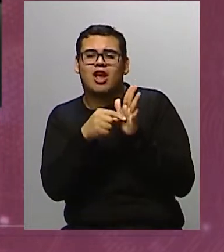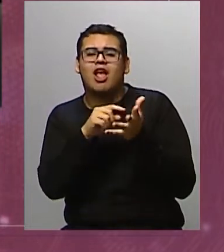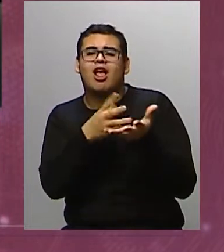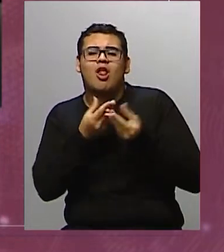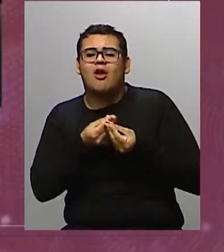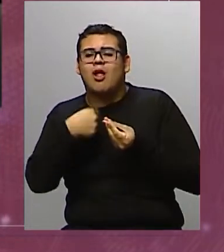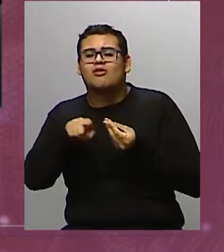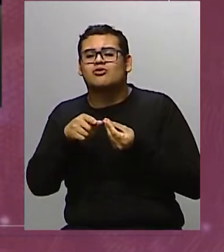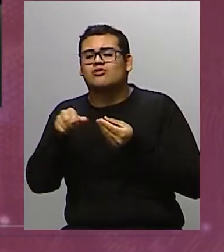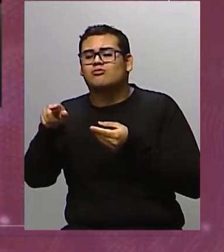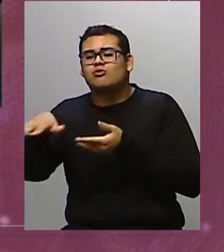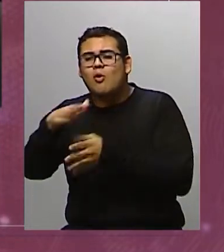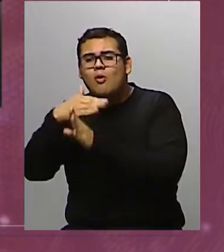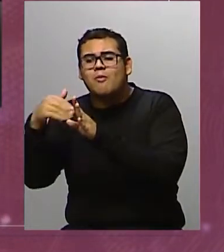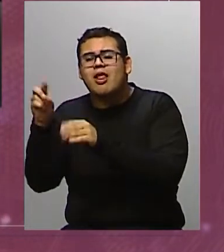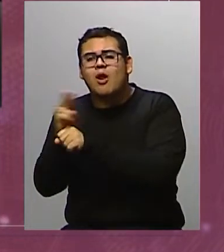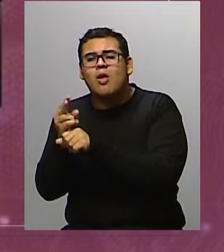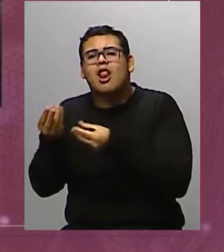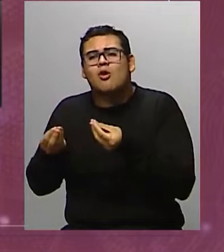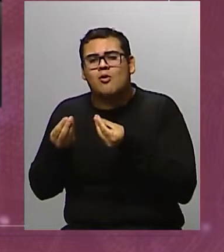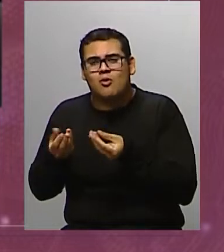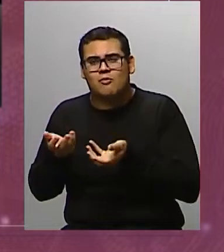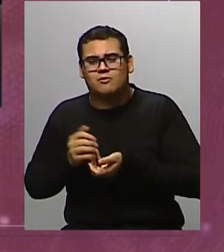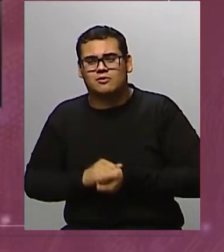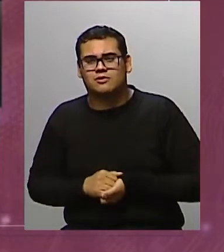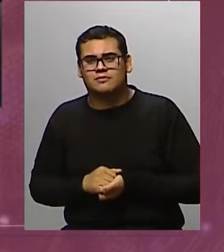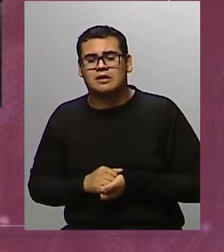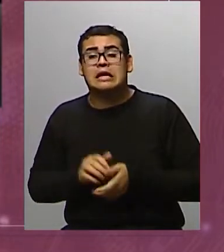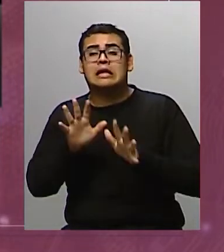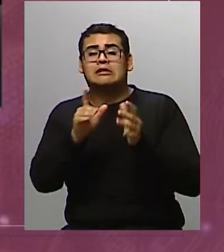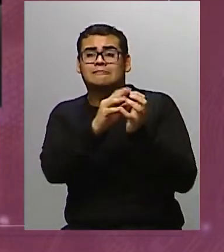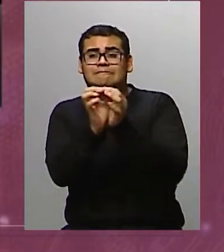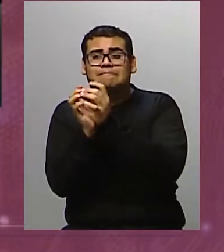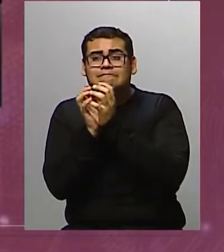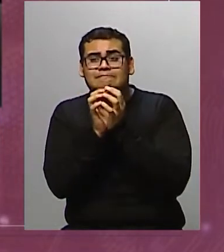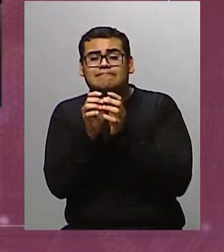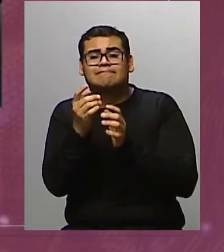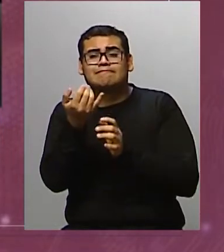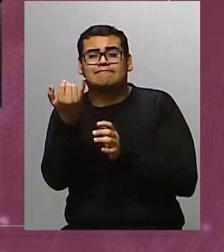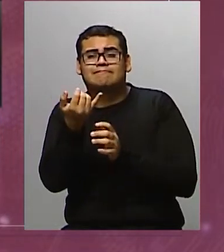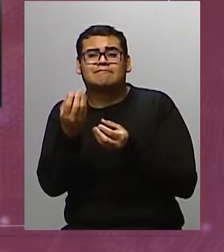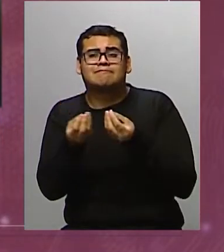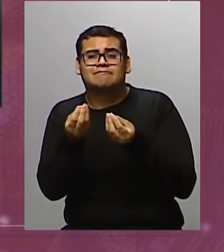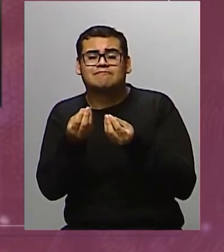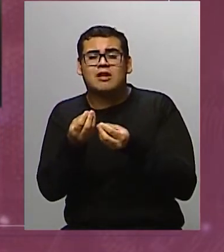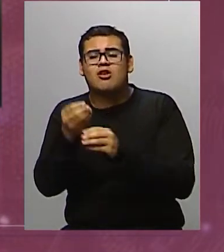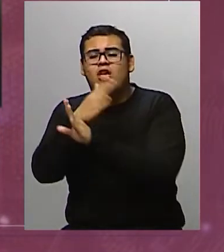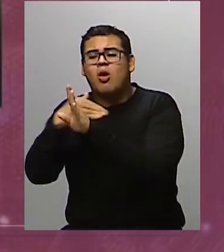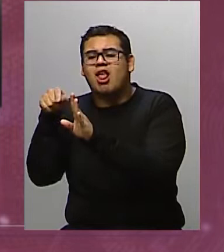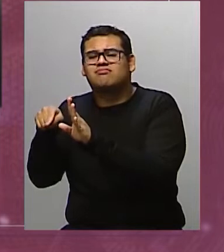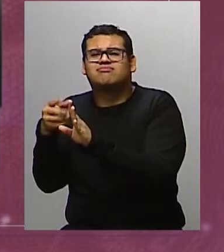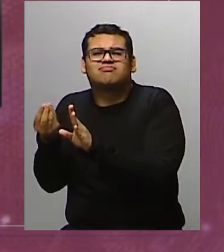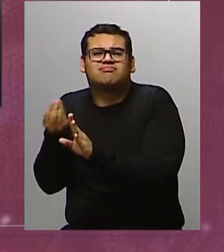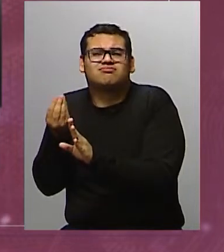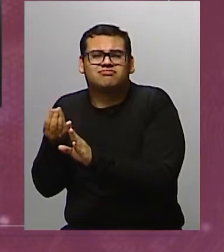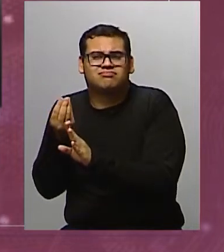y cómo definirlos. Por ejemplo, una de las discusiones que hubo respecto a la ley de humedales es qué es un humedal. Entonces,